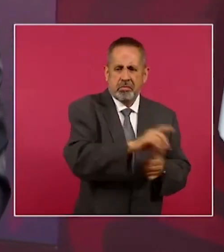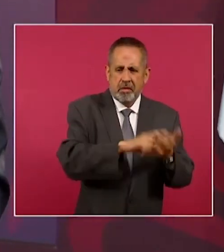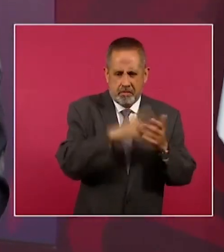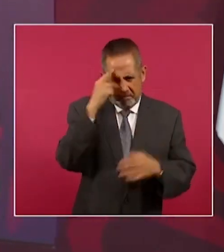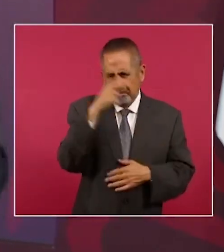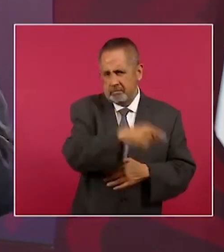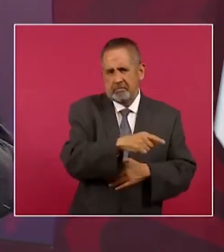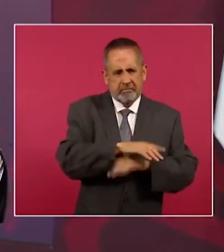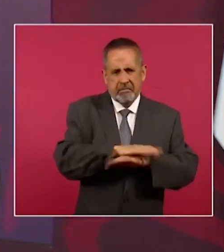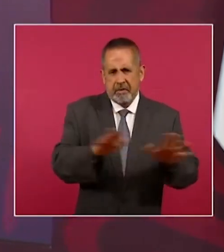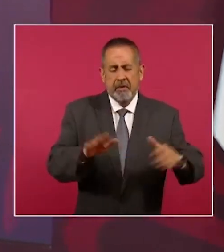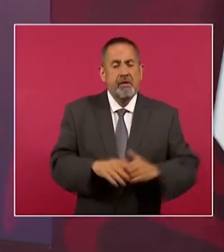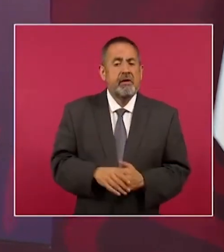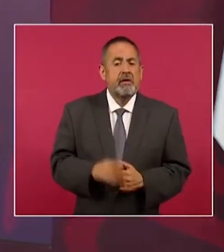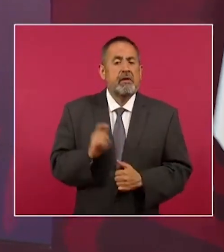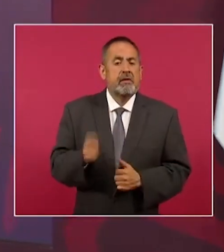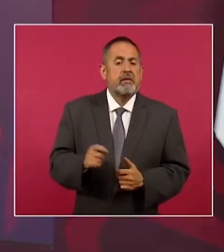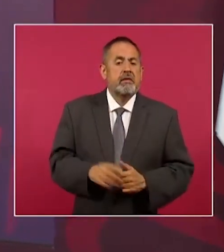Y